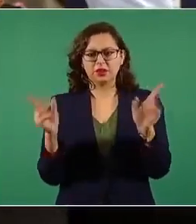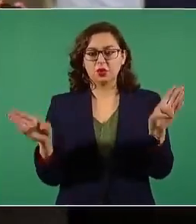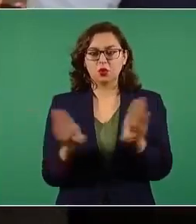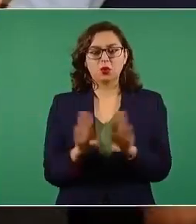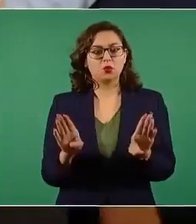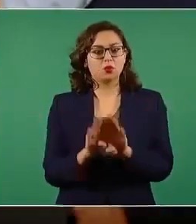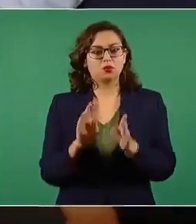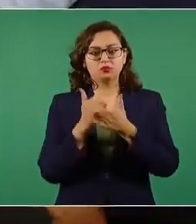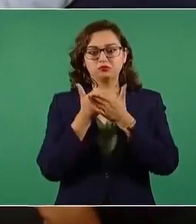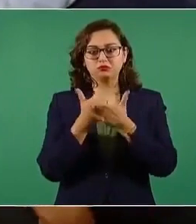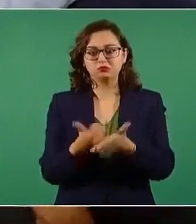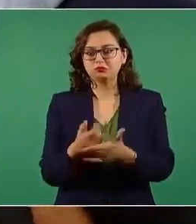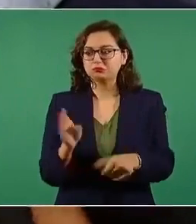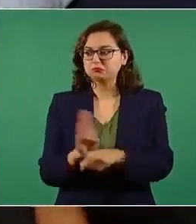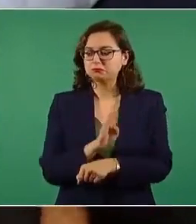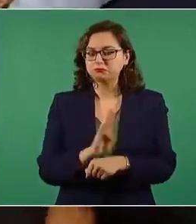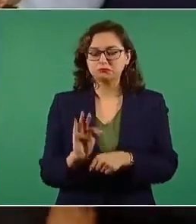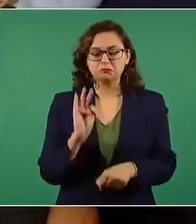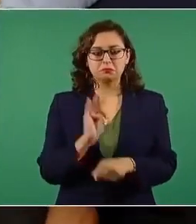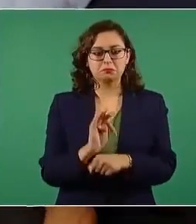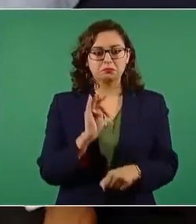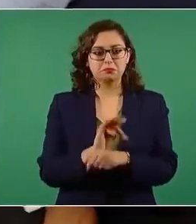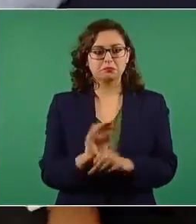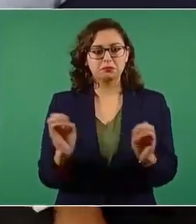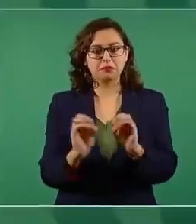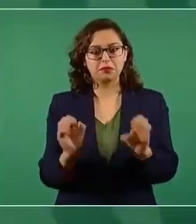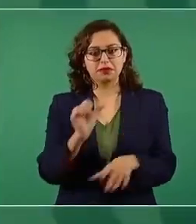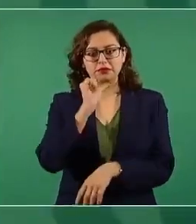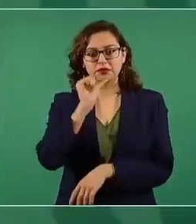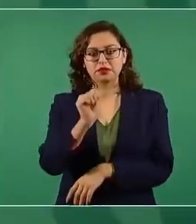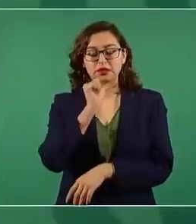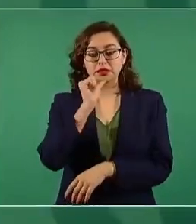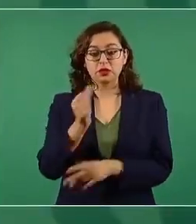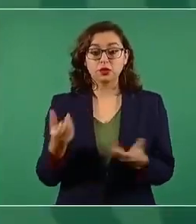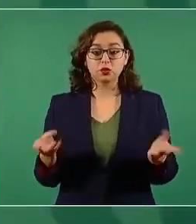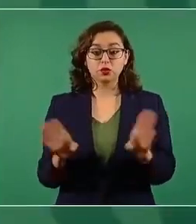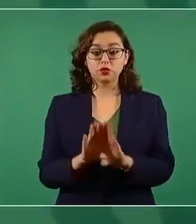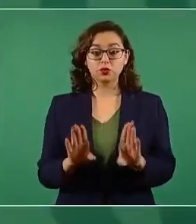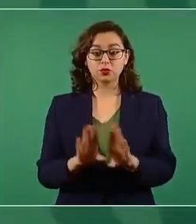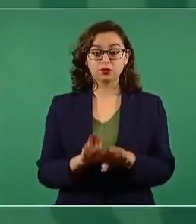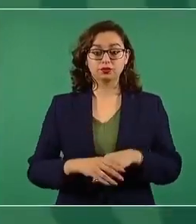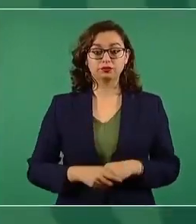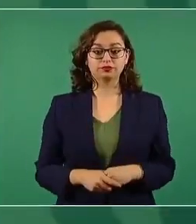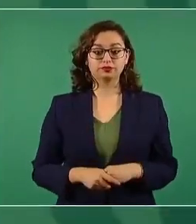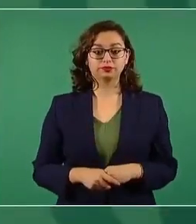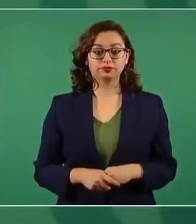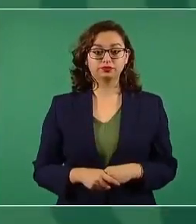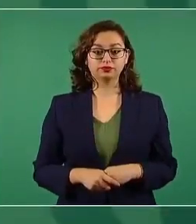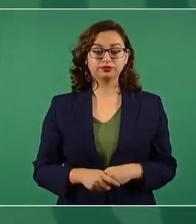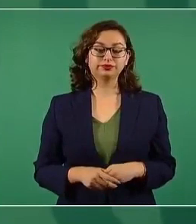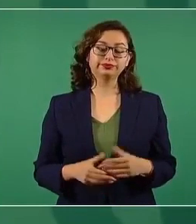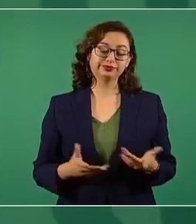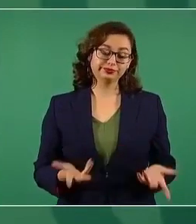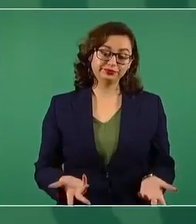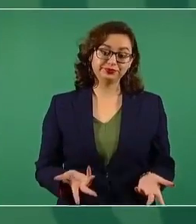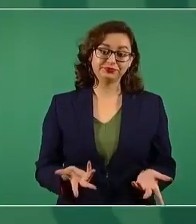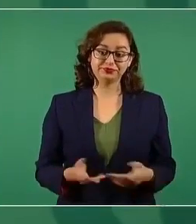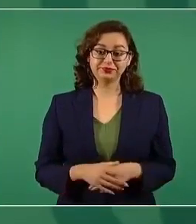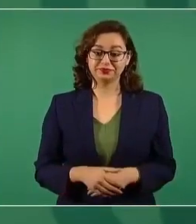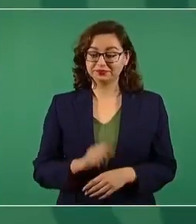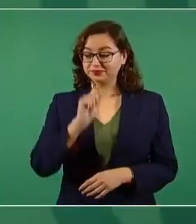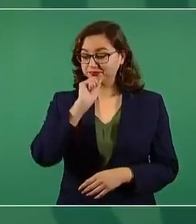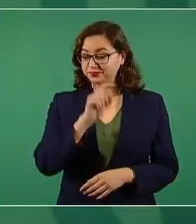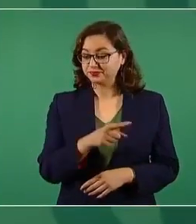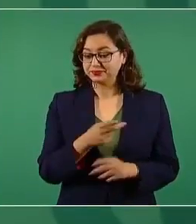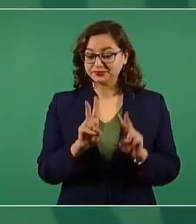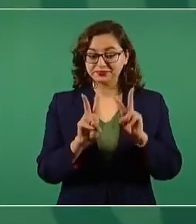saludables para los ciudadanos. Esa sería mi primera pregunta. Pues es parte de lo que comentaba aquí,